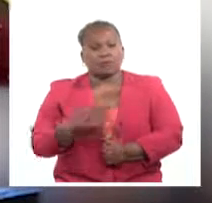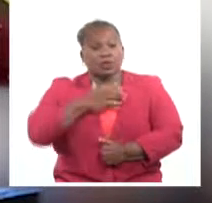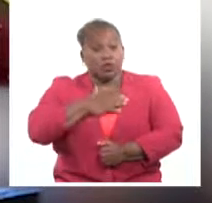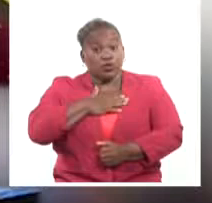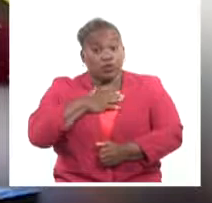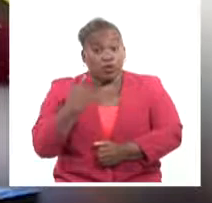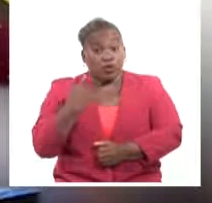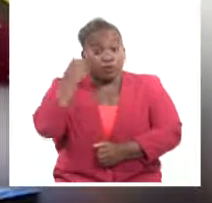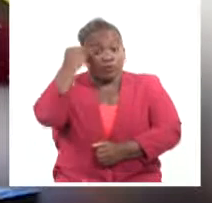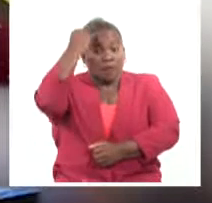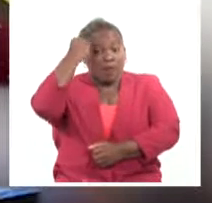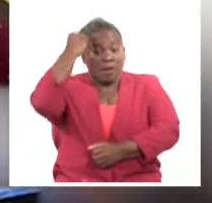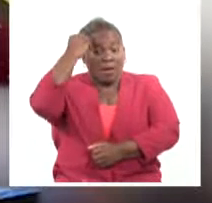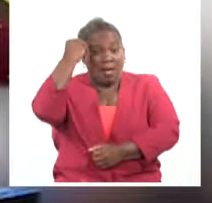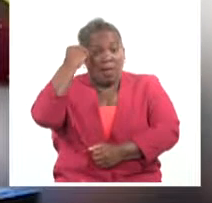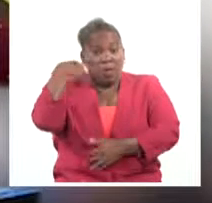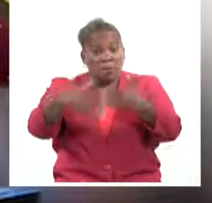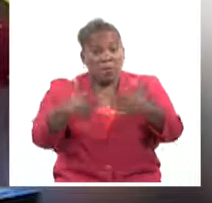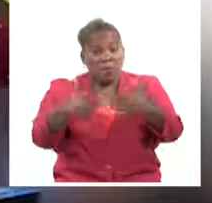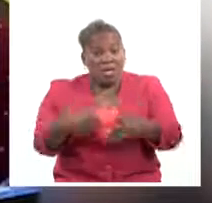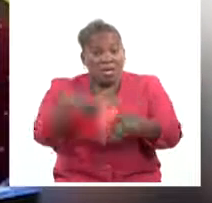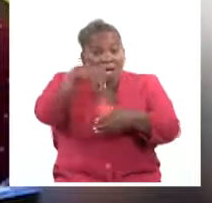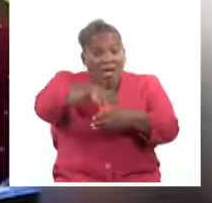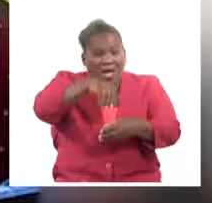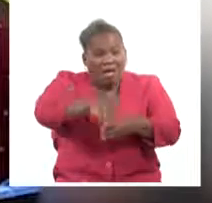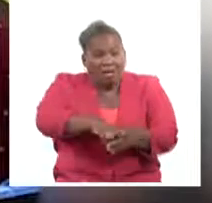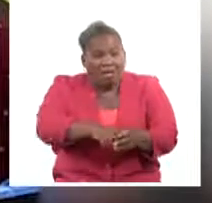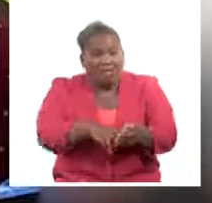preocupados por una agresión.